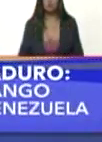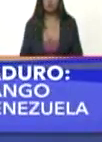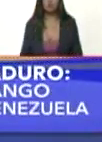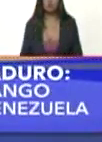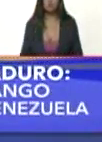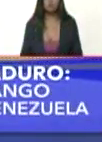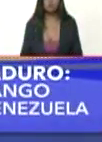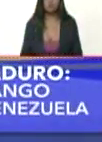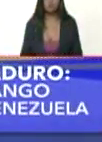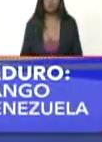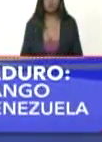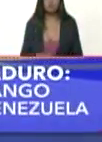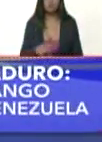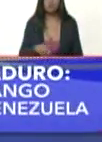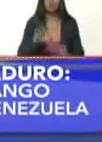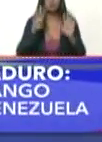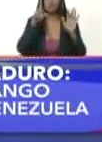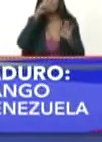de estos 9 años.